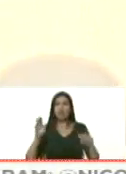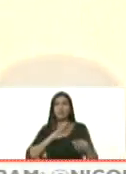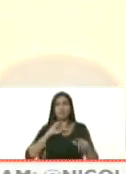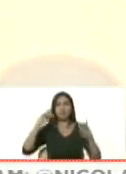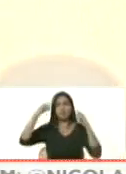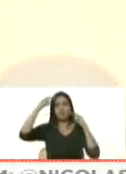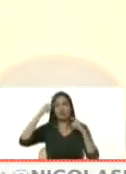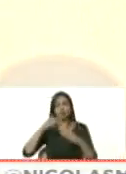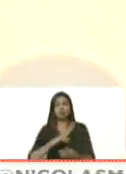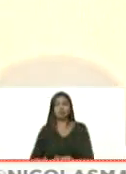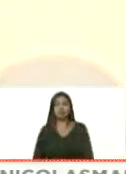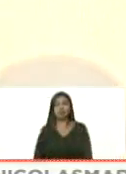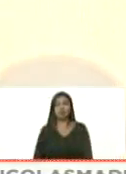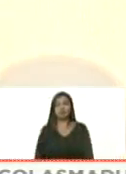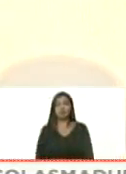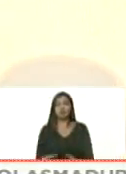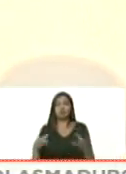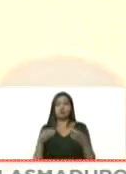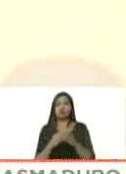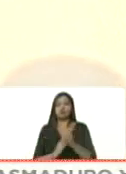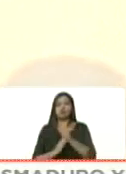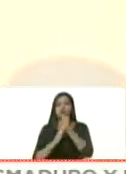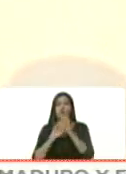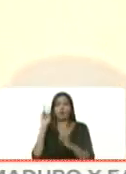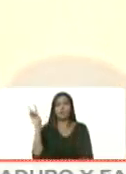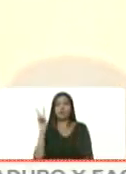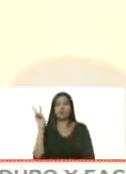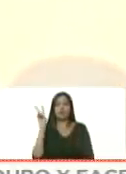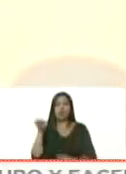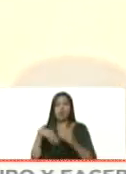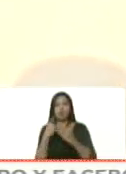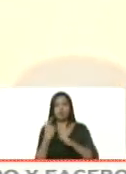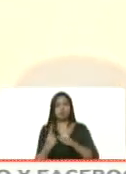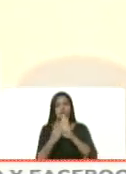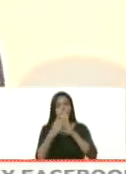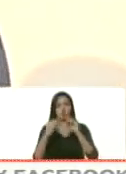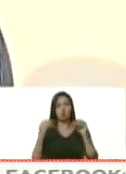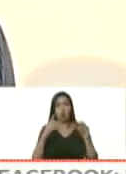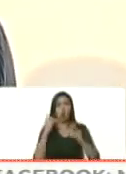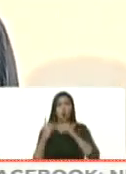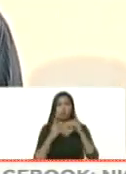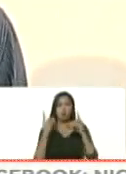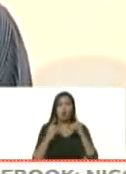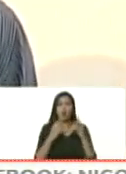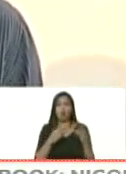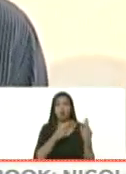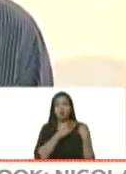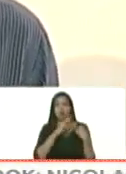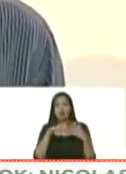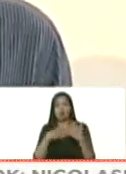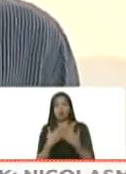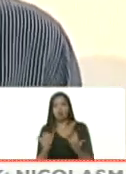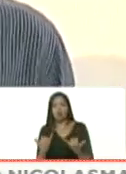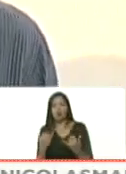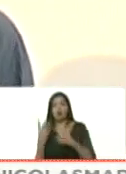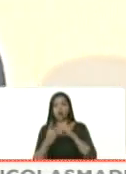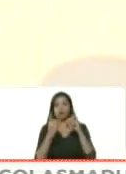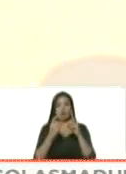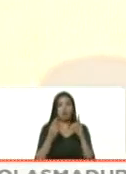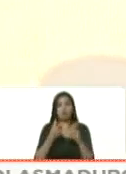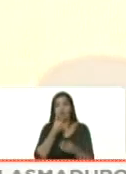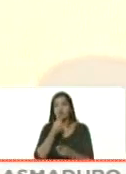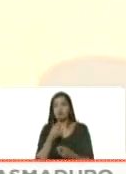Chávez, la delegación de Venezuela ante los diálogos que están siendo facilitados por el